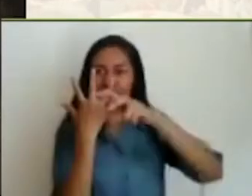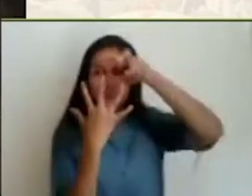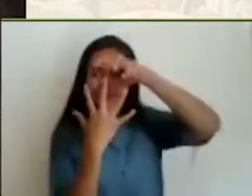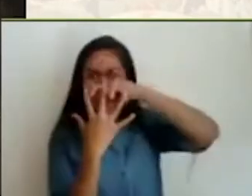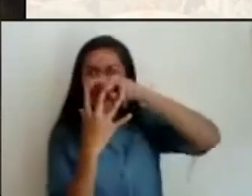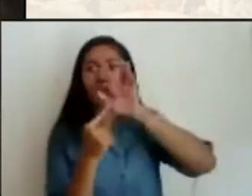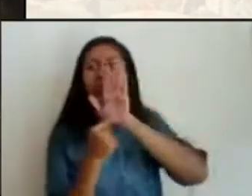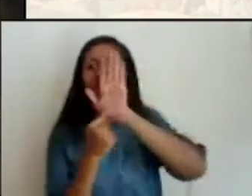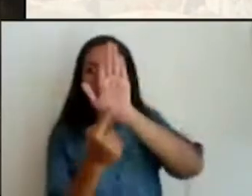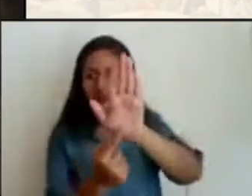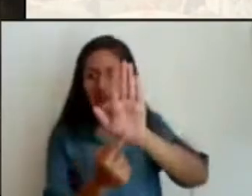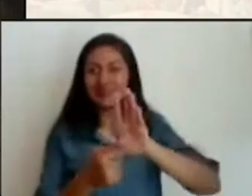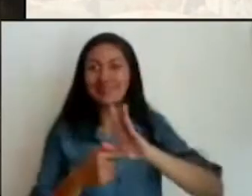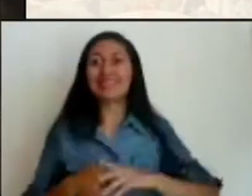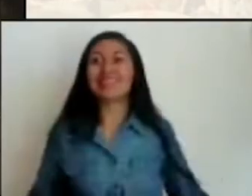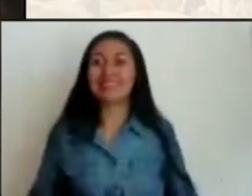Carlos.